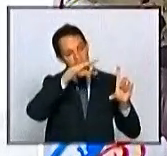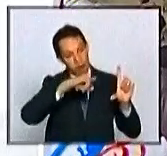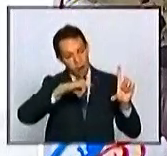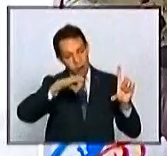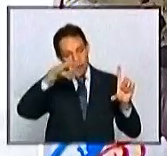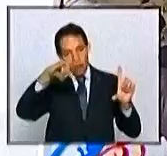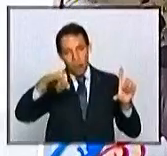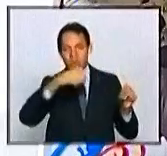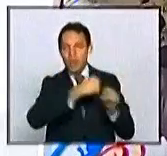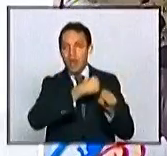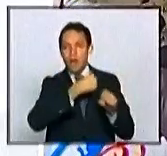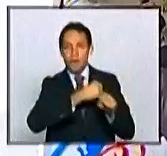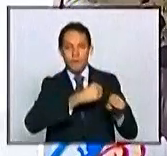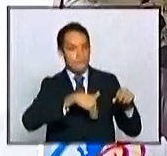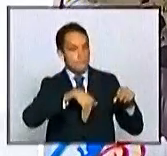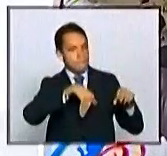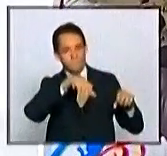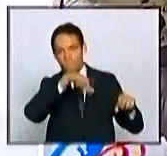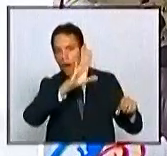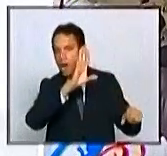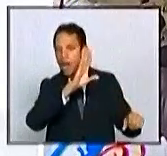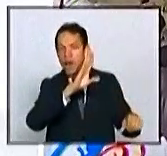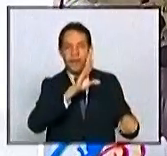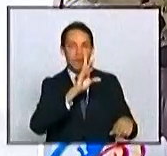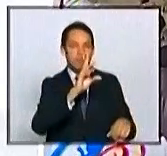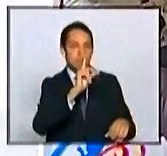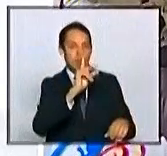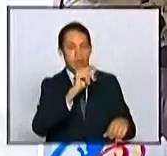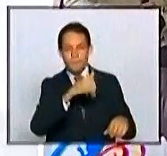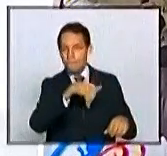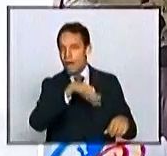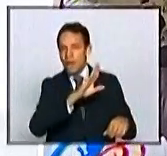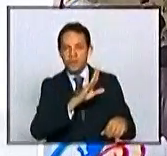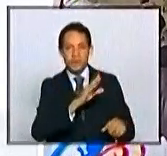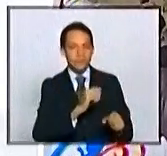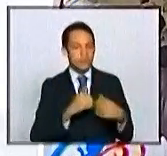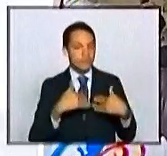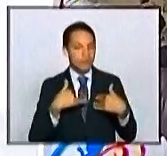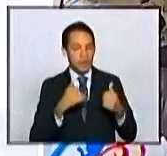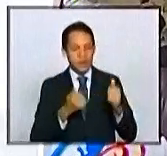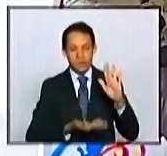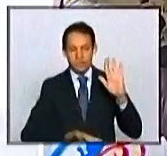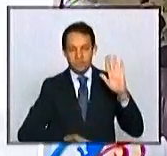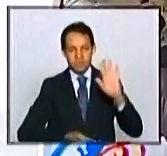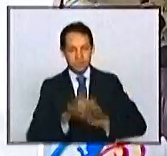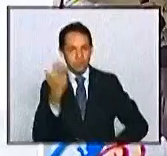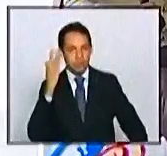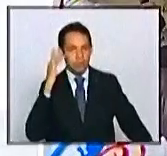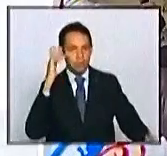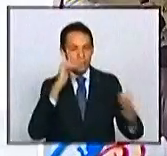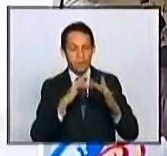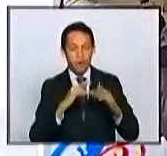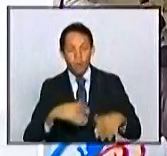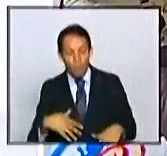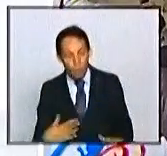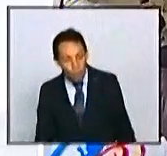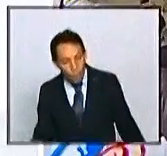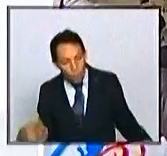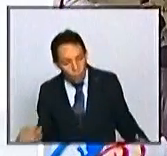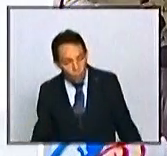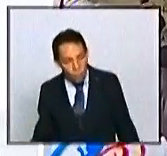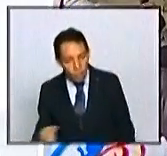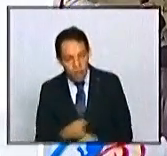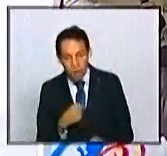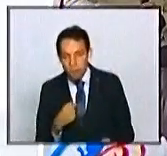través de ese tiempo, de lo que usted llama felicidad laboral, los resultados eran mucho mayores desde el punto de vista